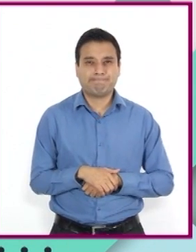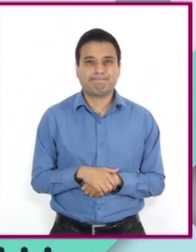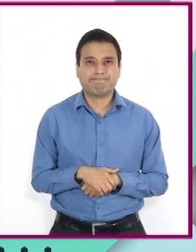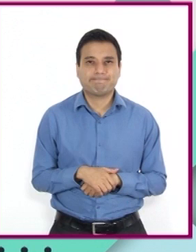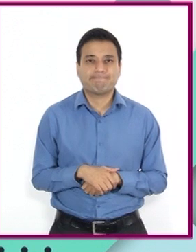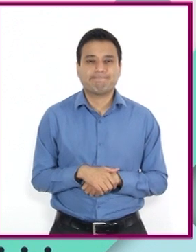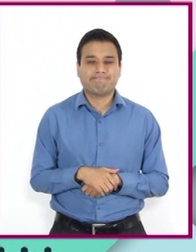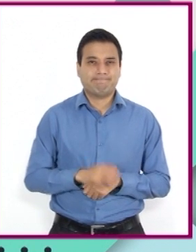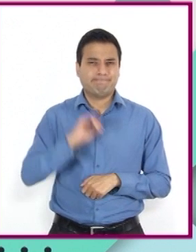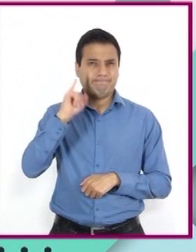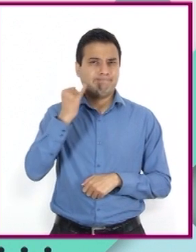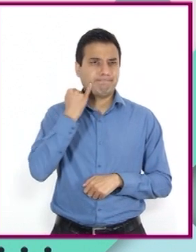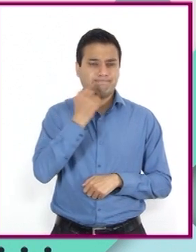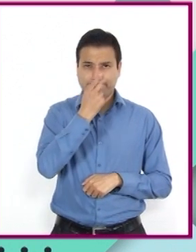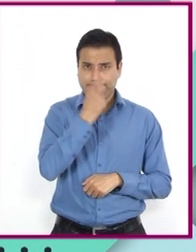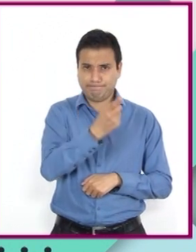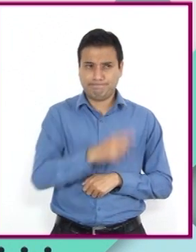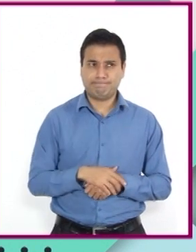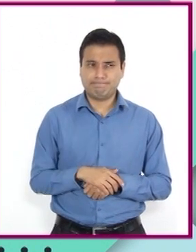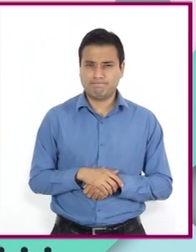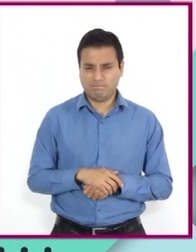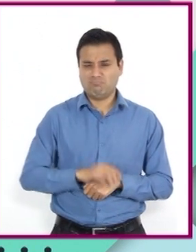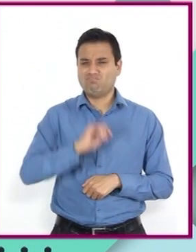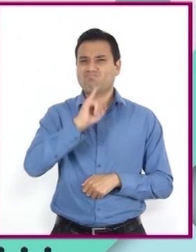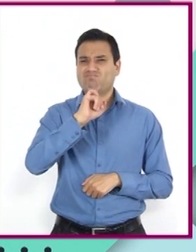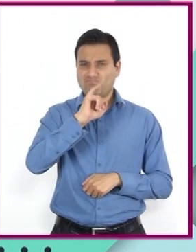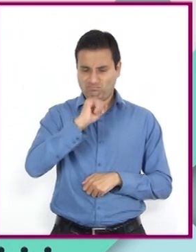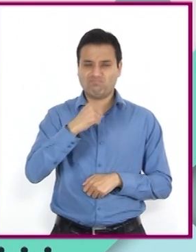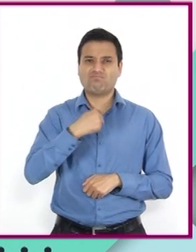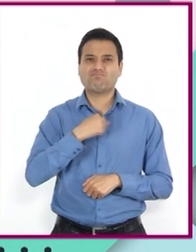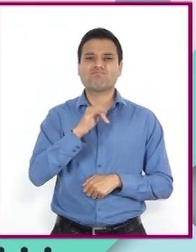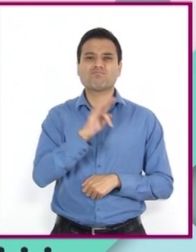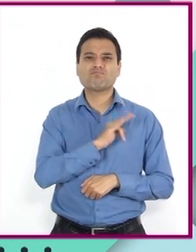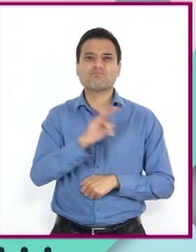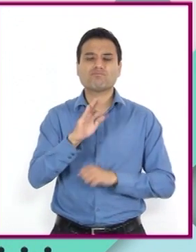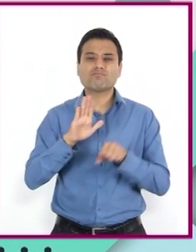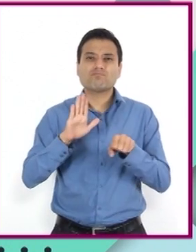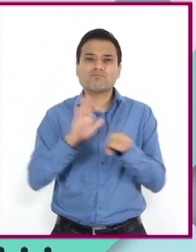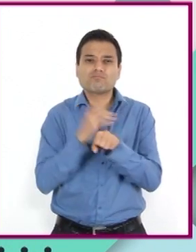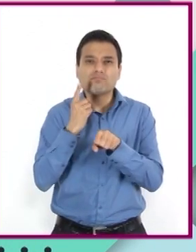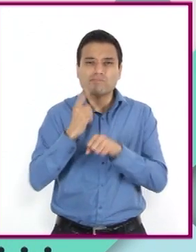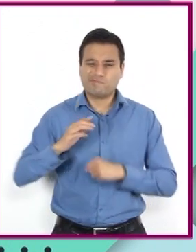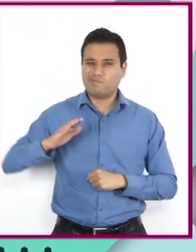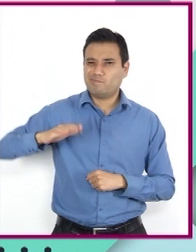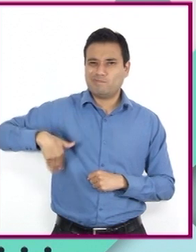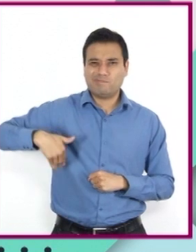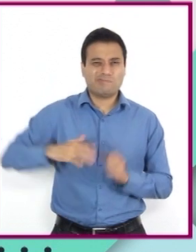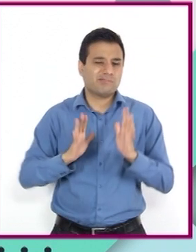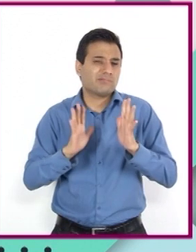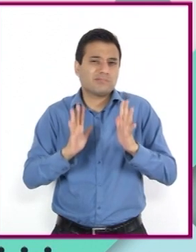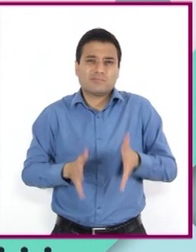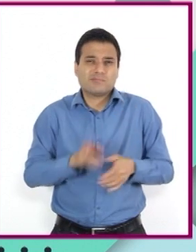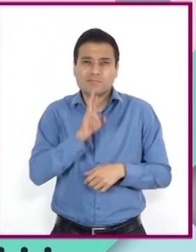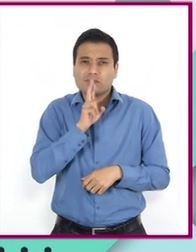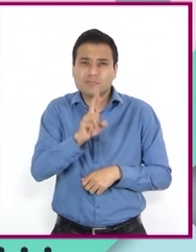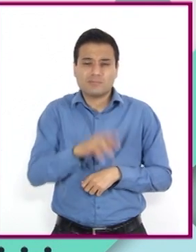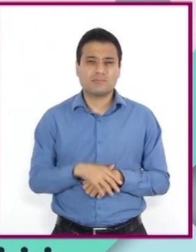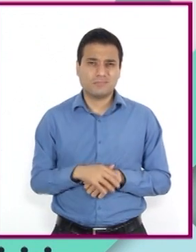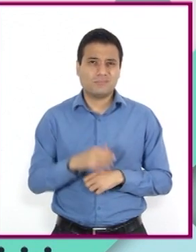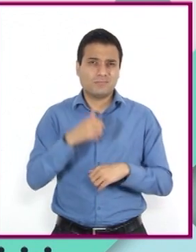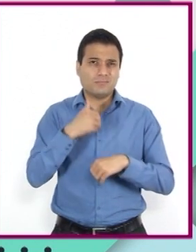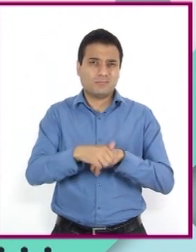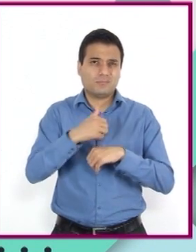A lo que su hermano le responde, puedo, porque ya resolvimos un reto antes y como ya sé multiplicar